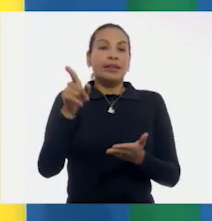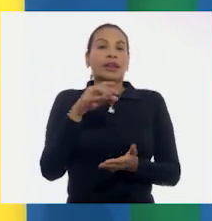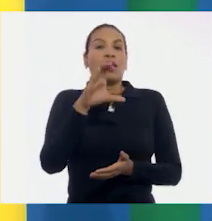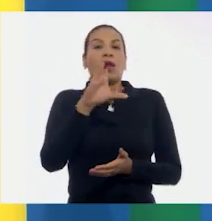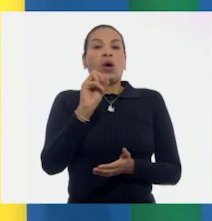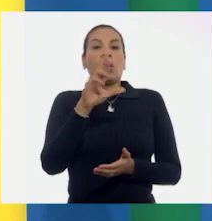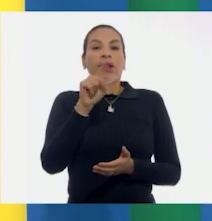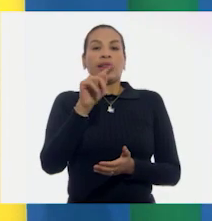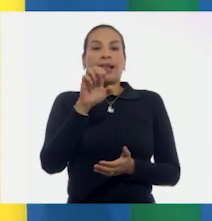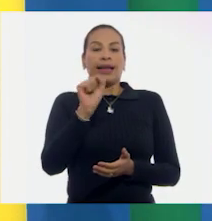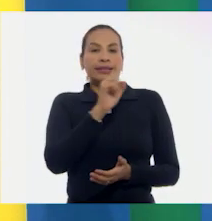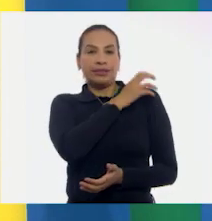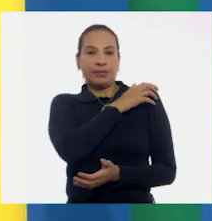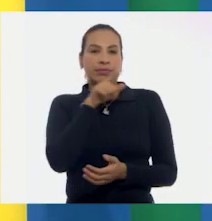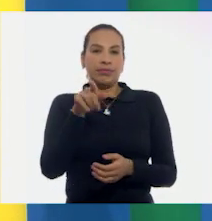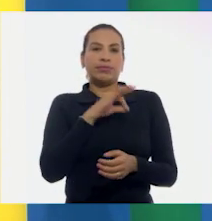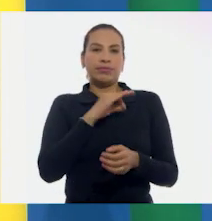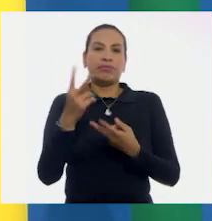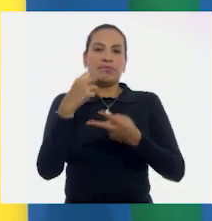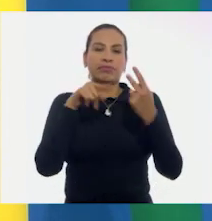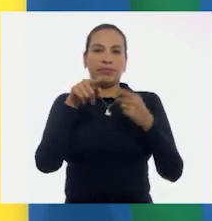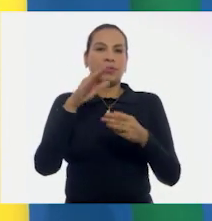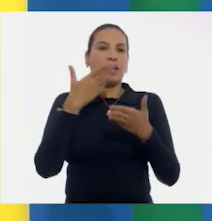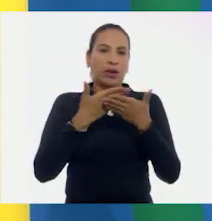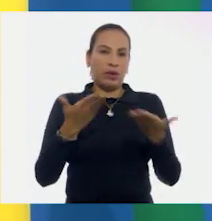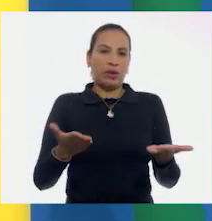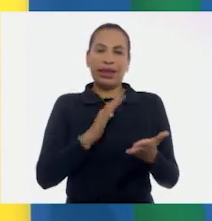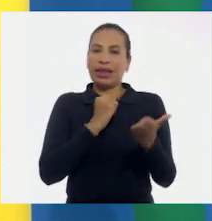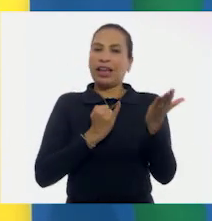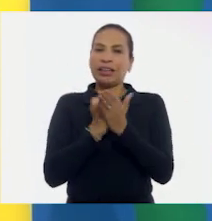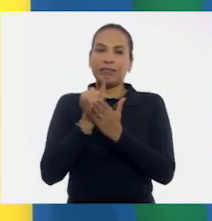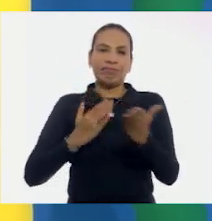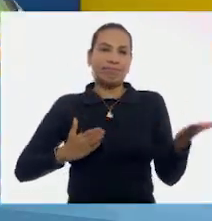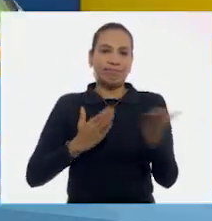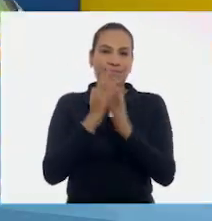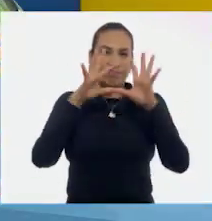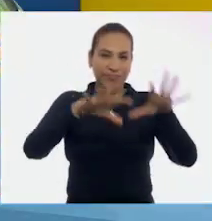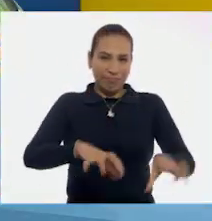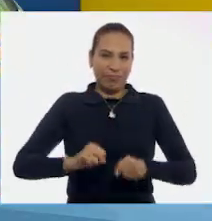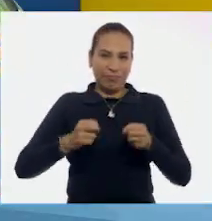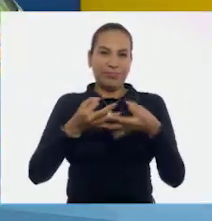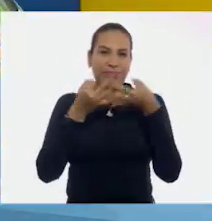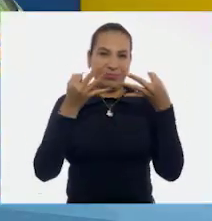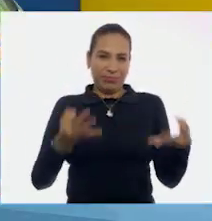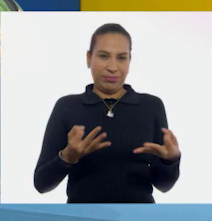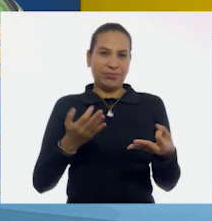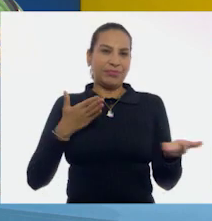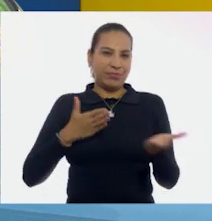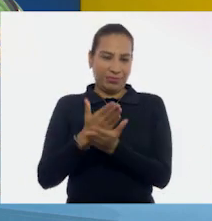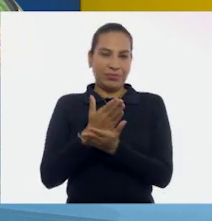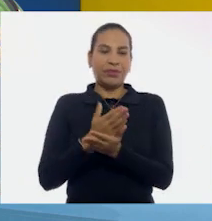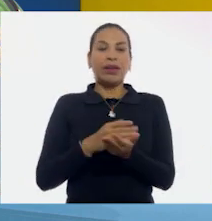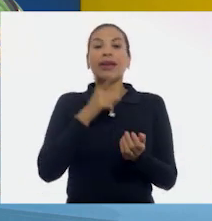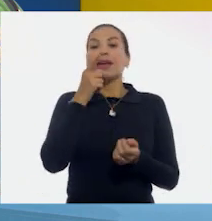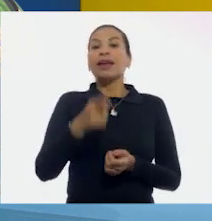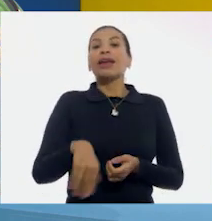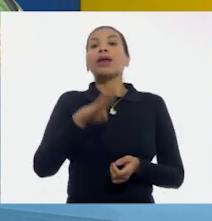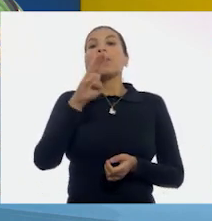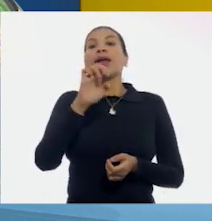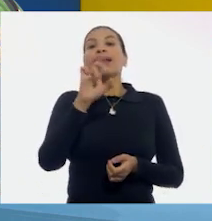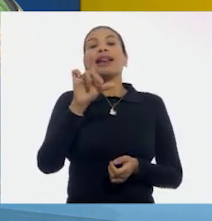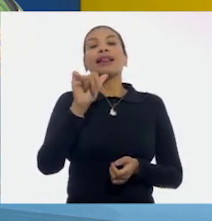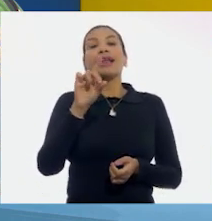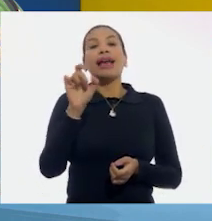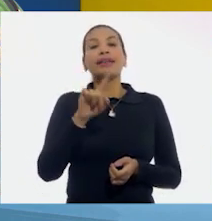Cortés la que derivaría en el proceso que conocemos como conquista. Así es. Según el cronista Bernal Díaz del